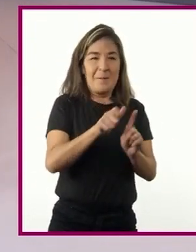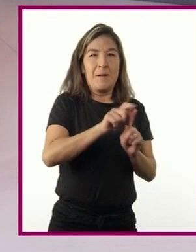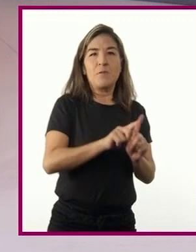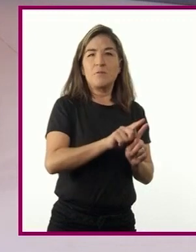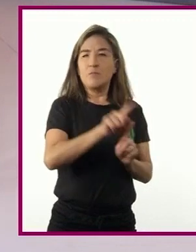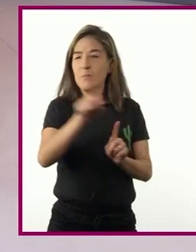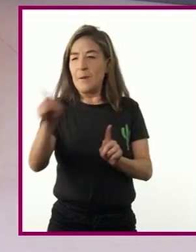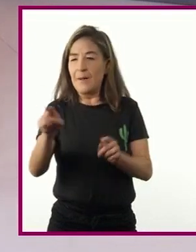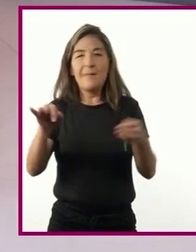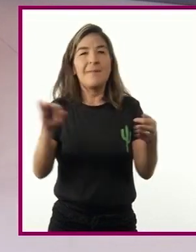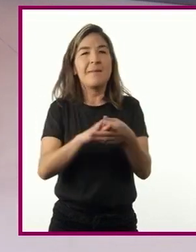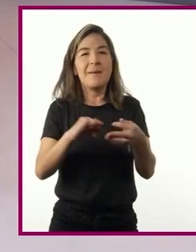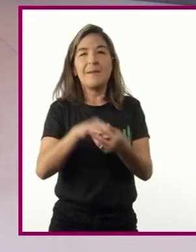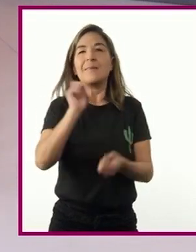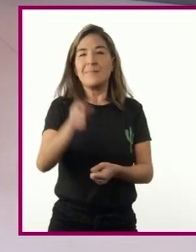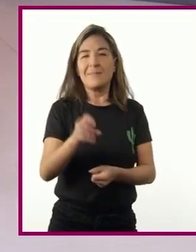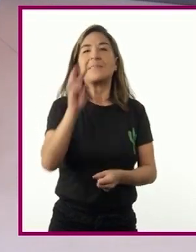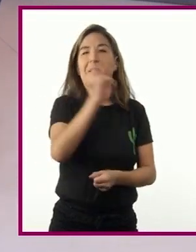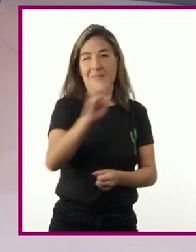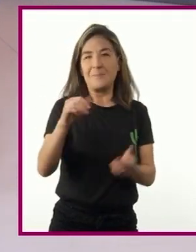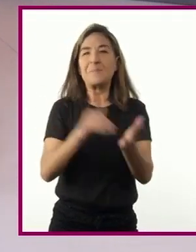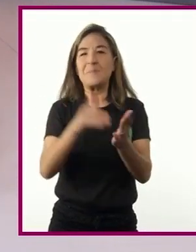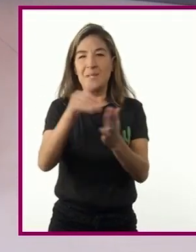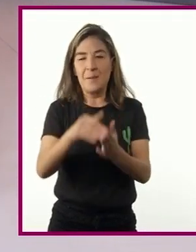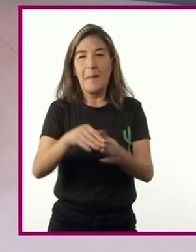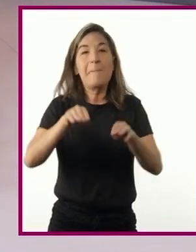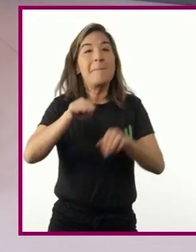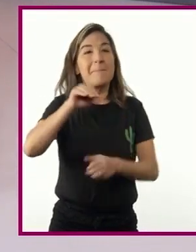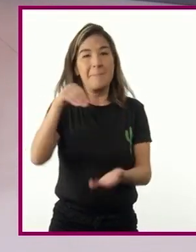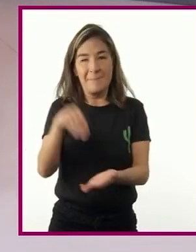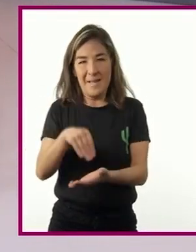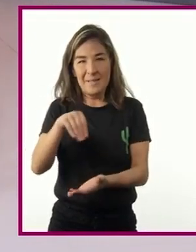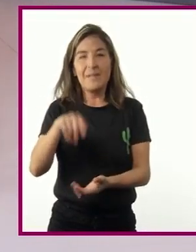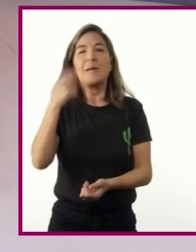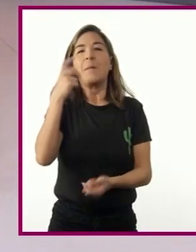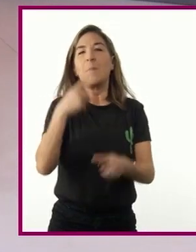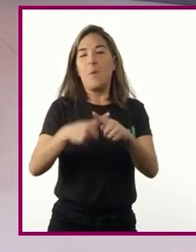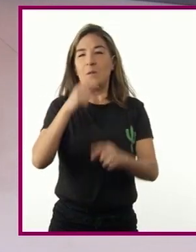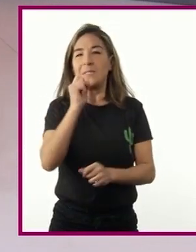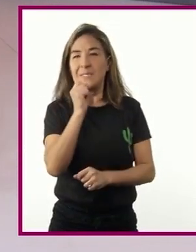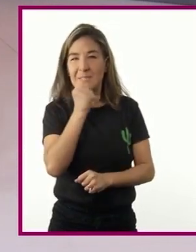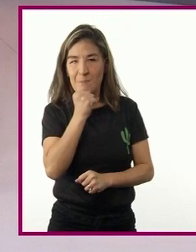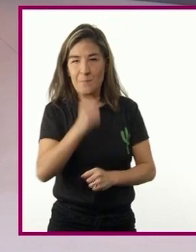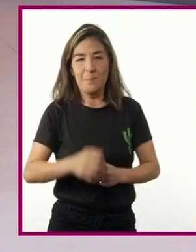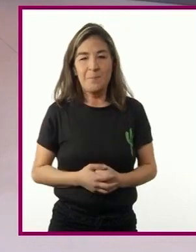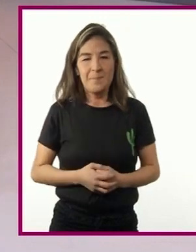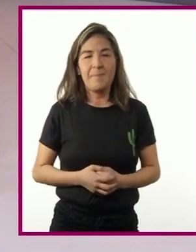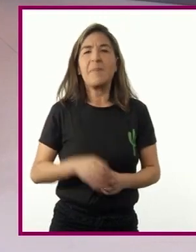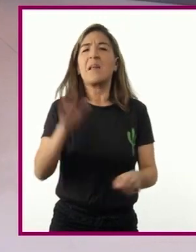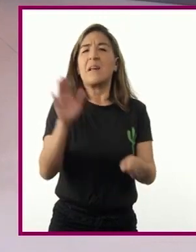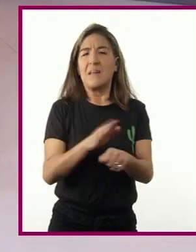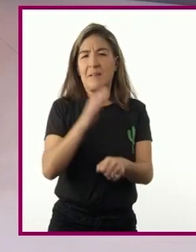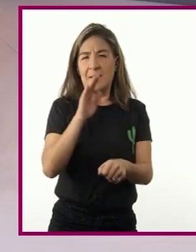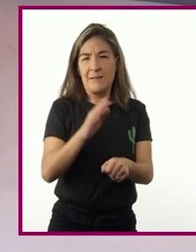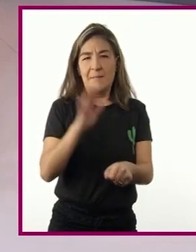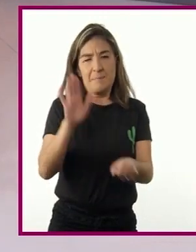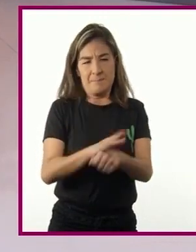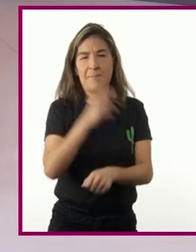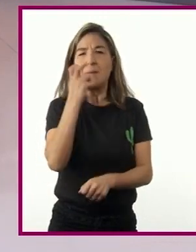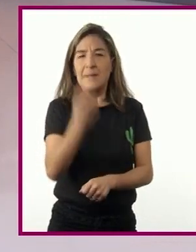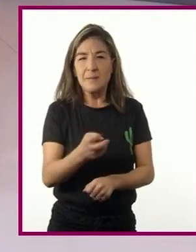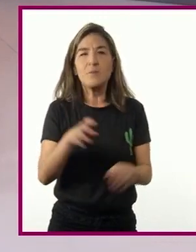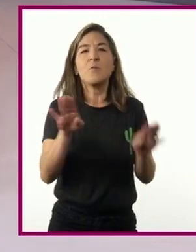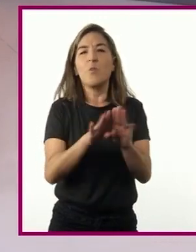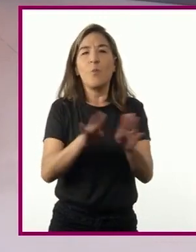valor cercano a los 300 millones de metros por segundo. Entonces, si un fotón